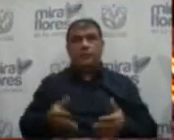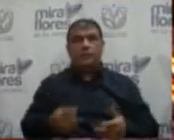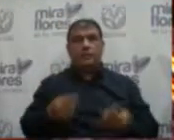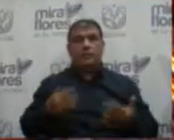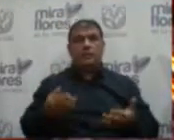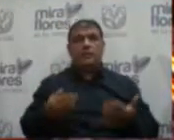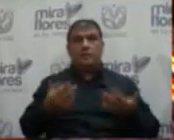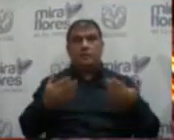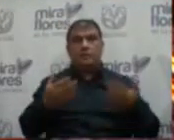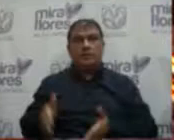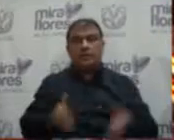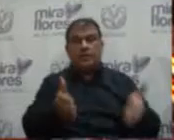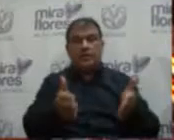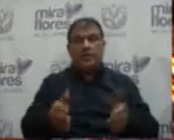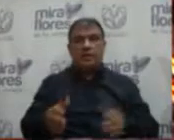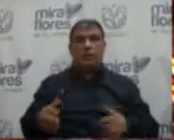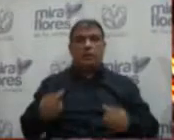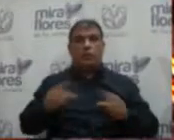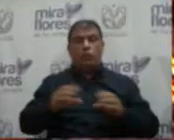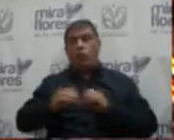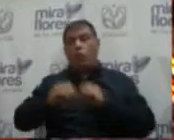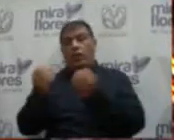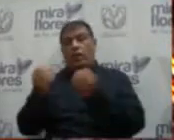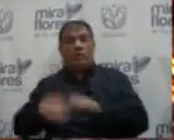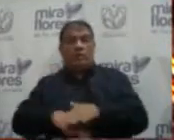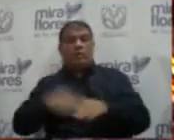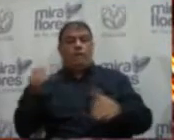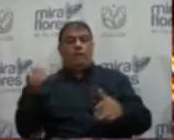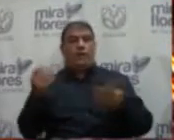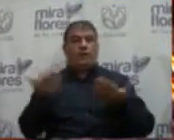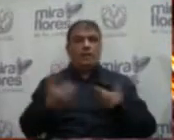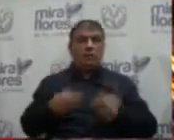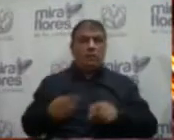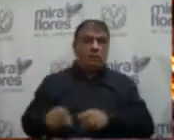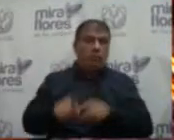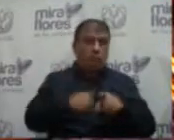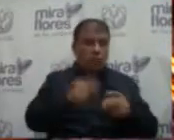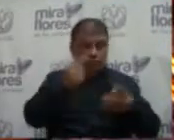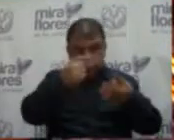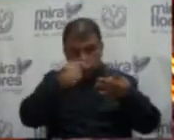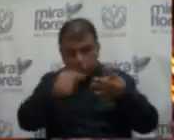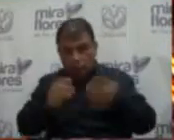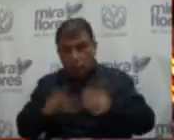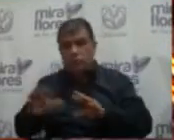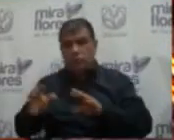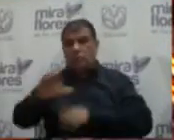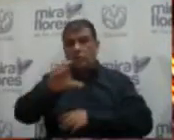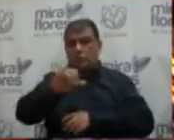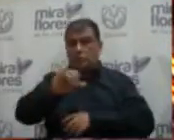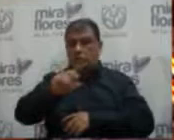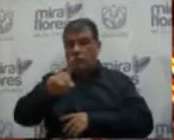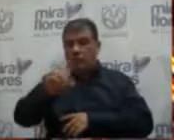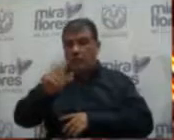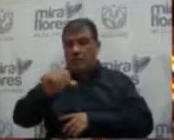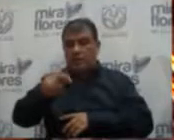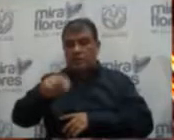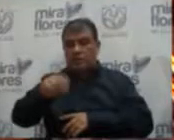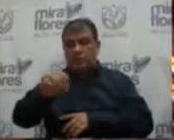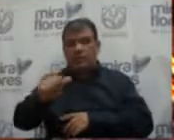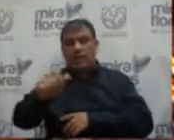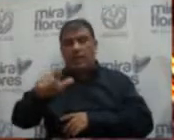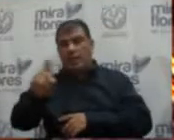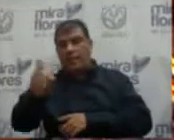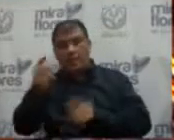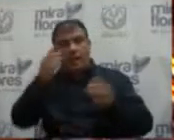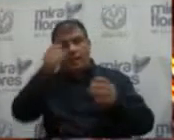manera, una institución auditora referente como lo es Ciudadanos al Día reconoce a Miraflores